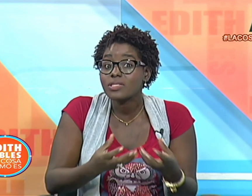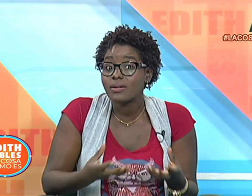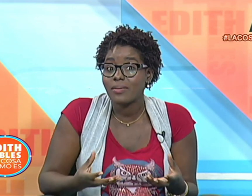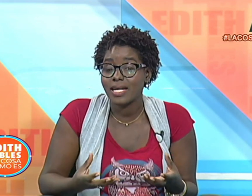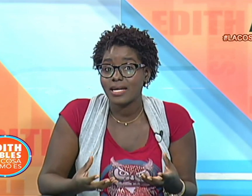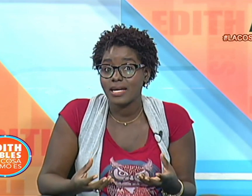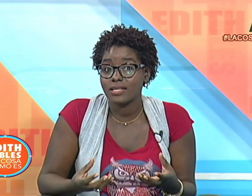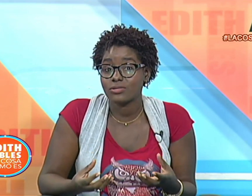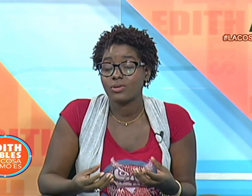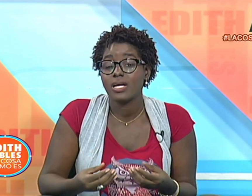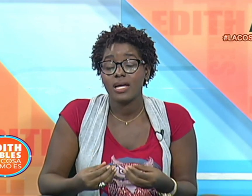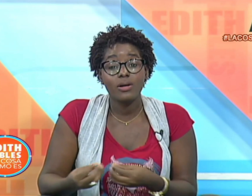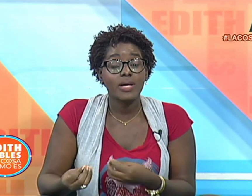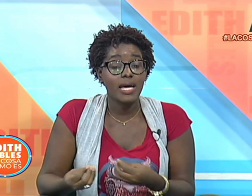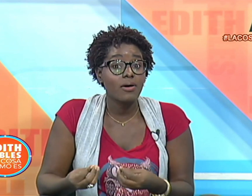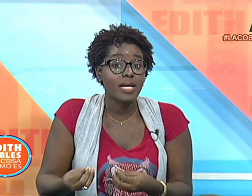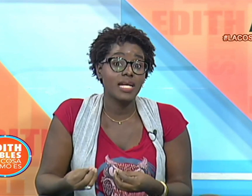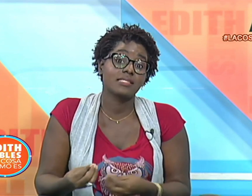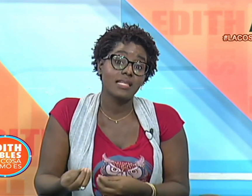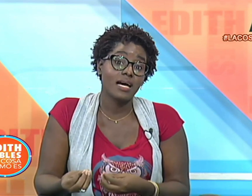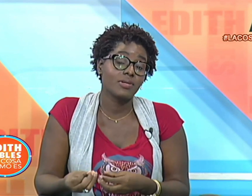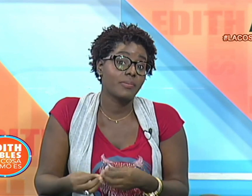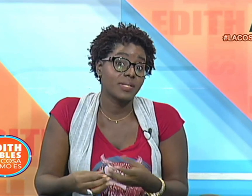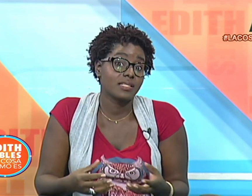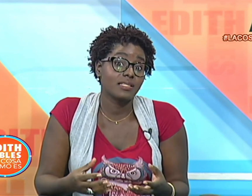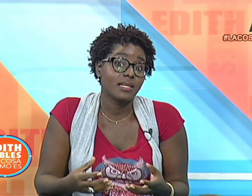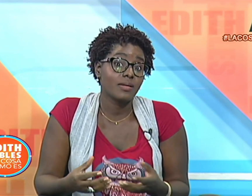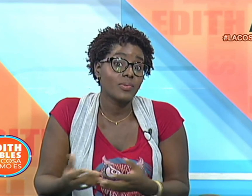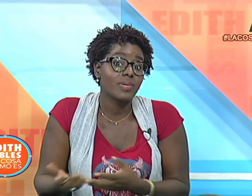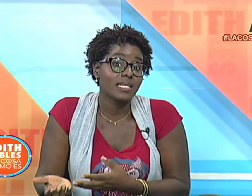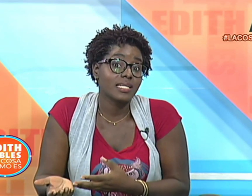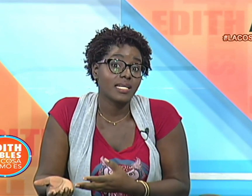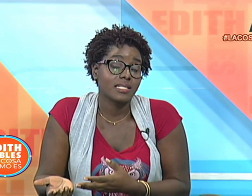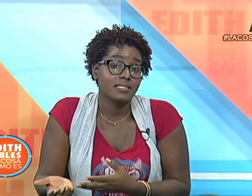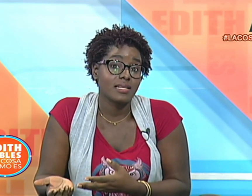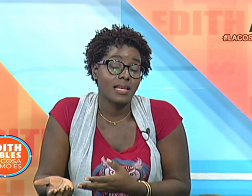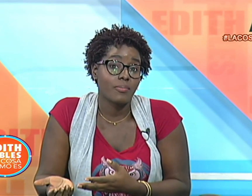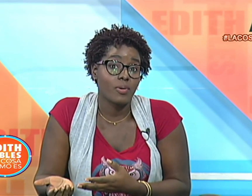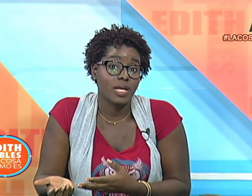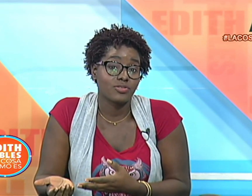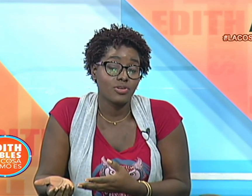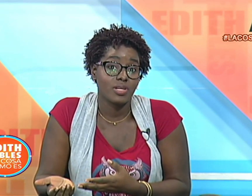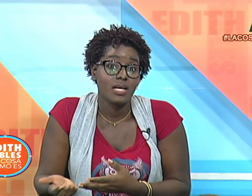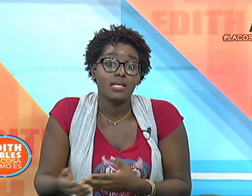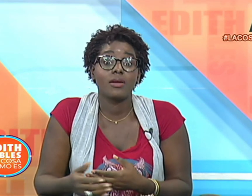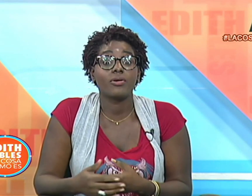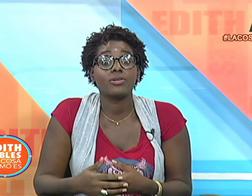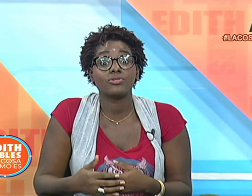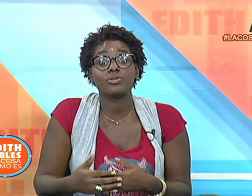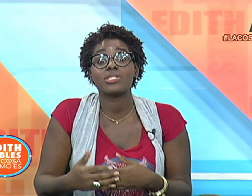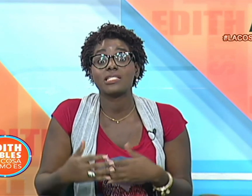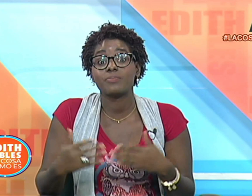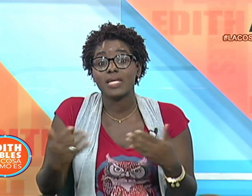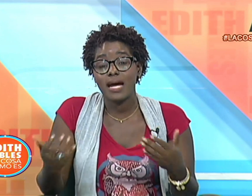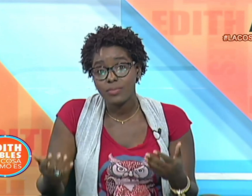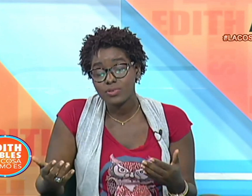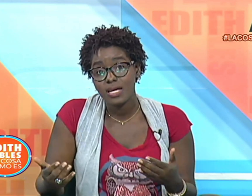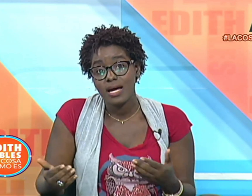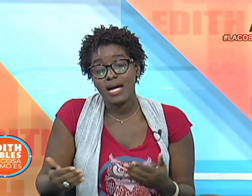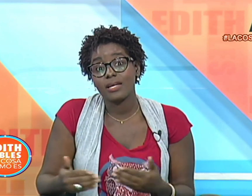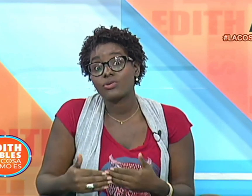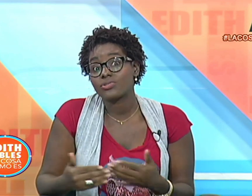cómo se va a manejar esto es lo que ahora el estado y el presidente de la república tiene que decirle a la población y en lo que nosotros aspiramos